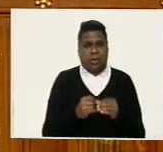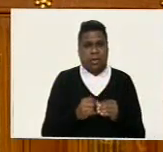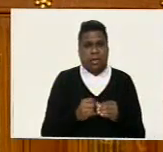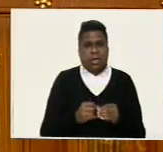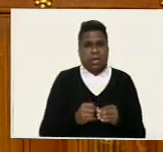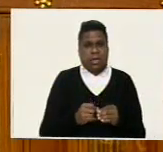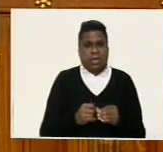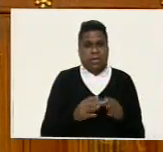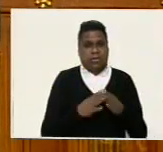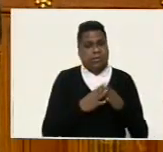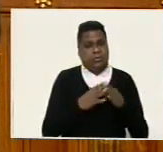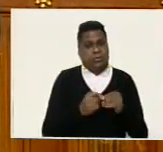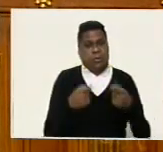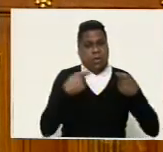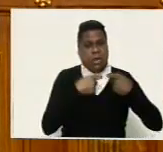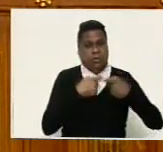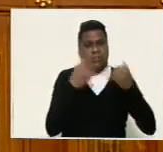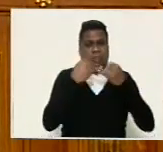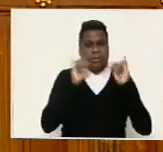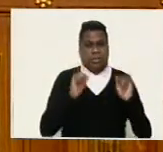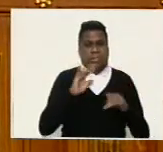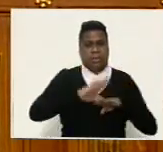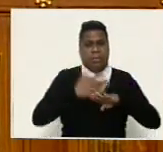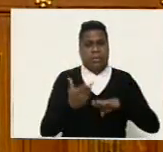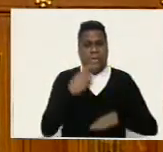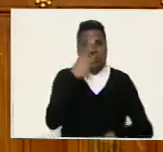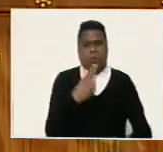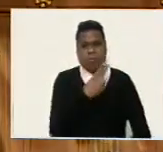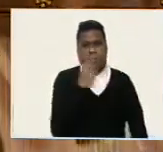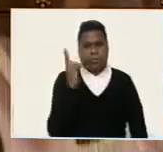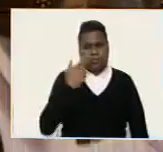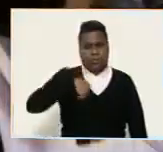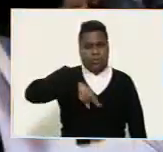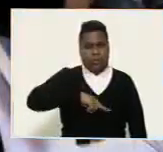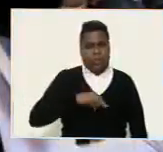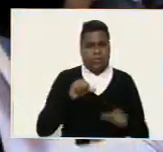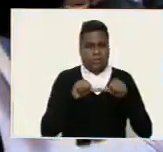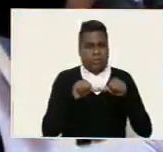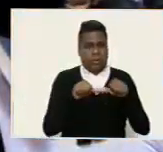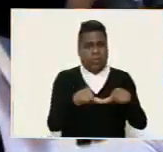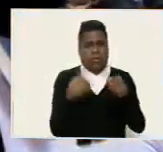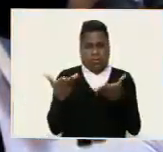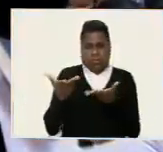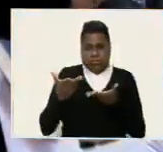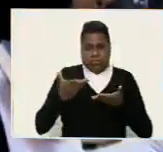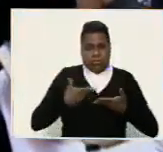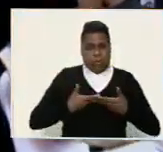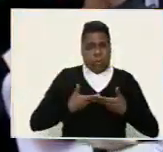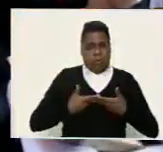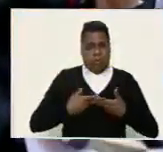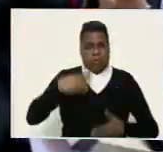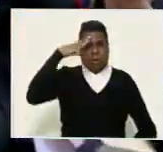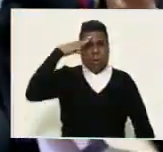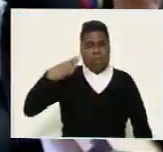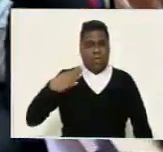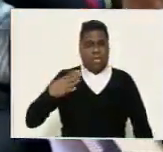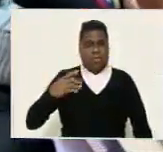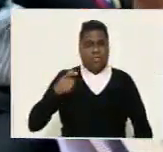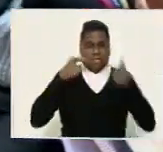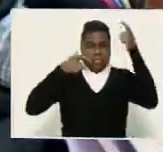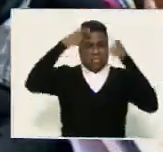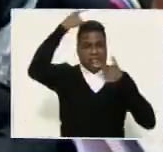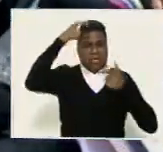independencia, porque el compromiso nuestro, así como nos lo dejó el legado del comandante Hugo Rafael Chávez